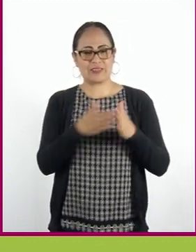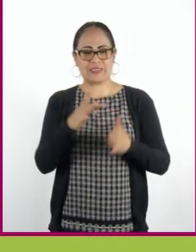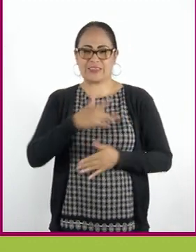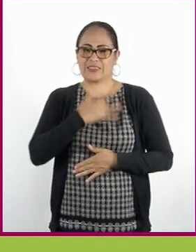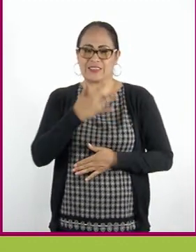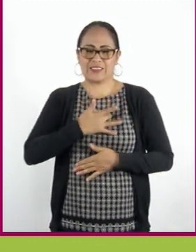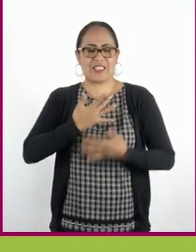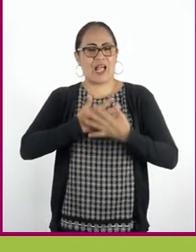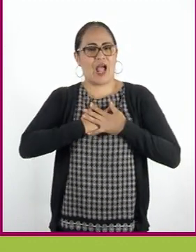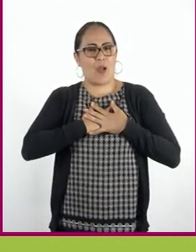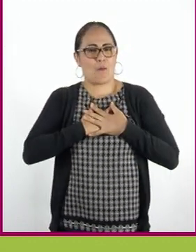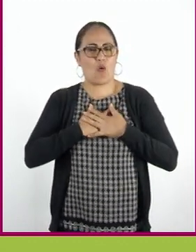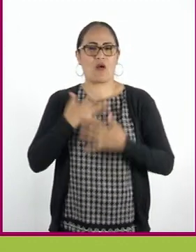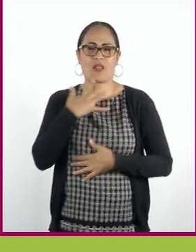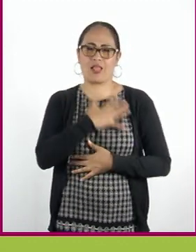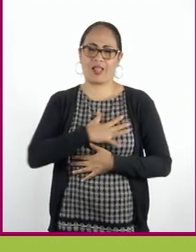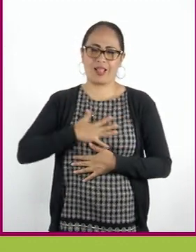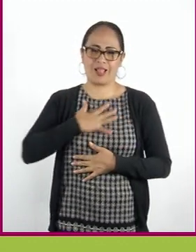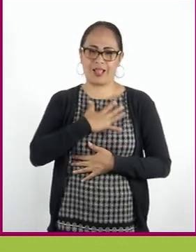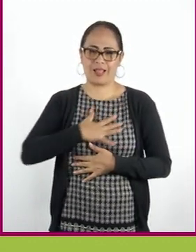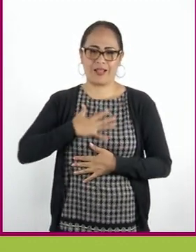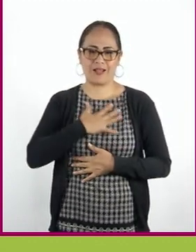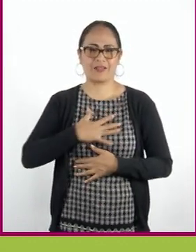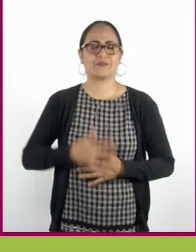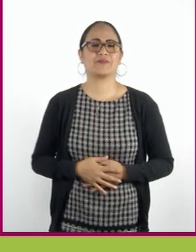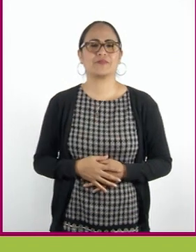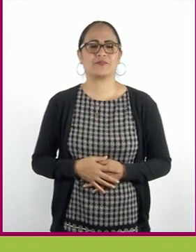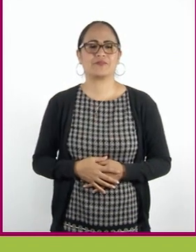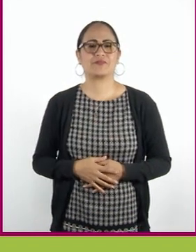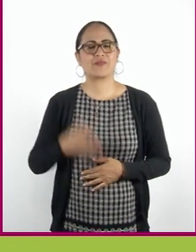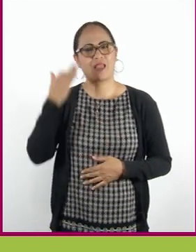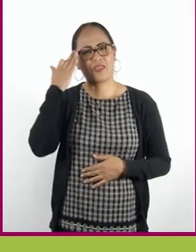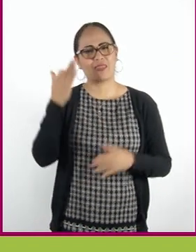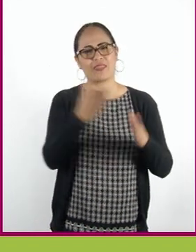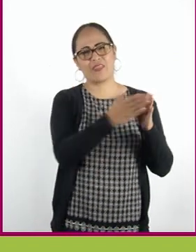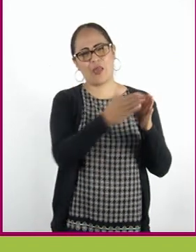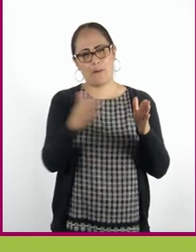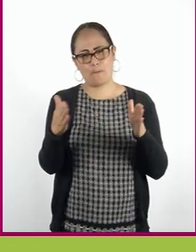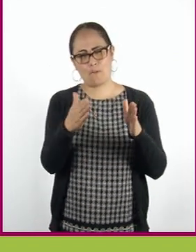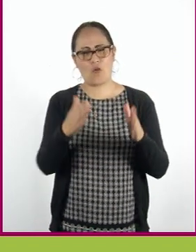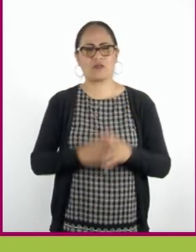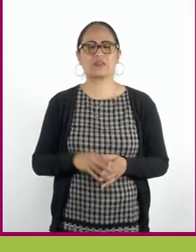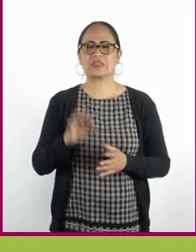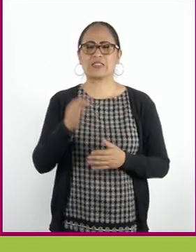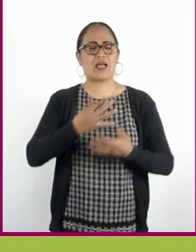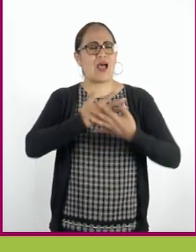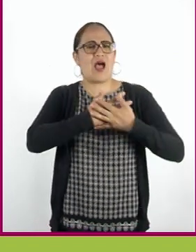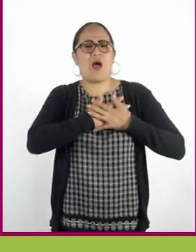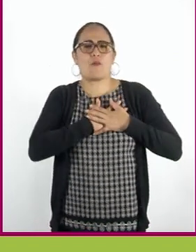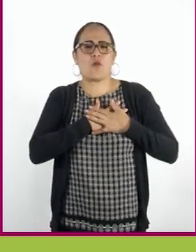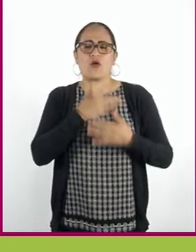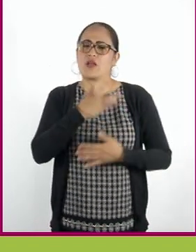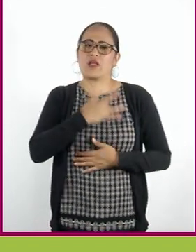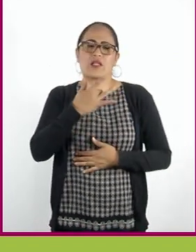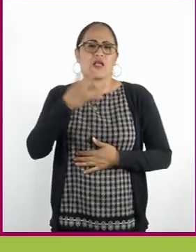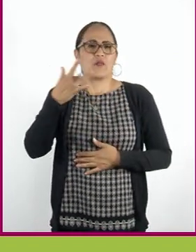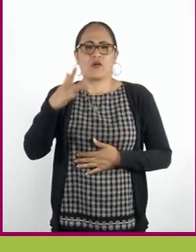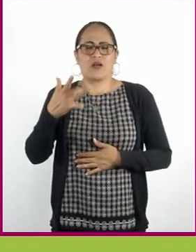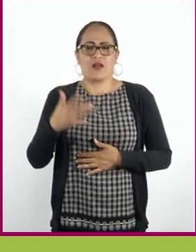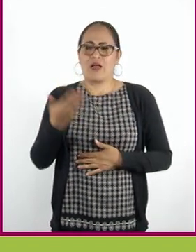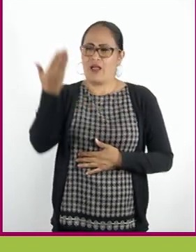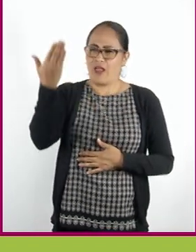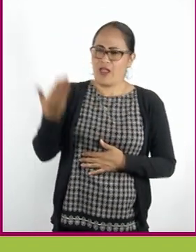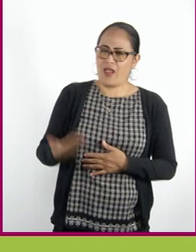amor erótico. En un primer periodo puede surgir el amor platónico e